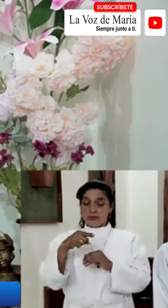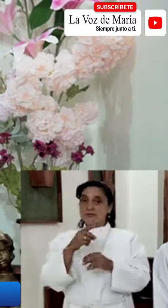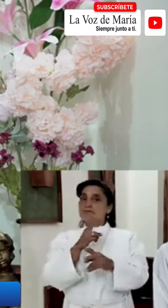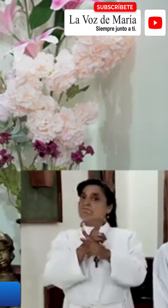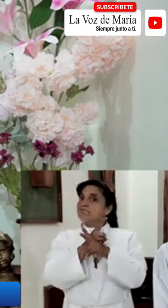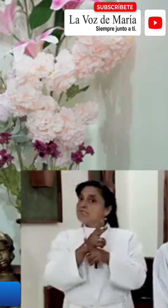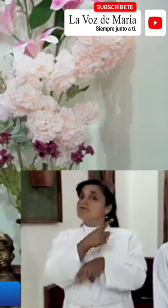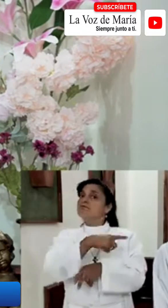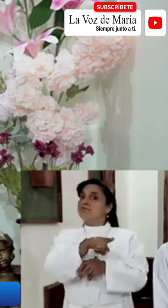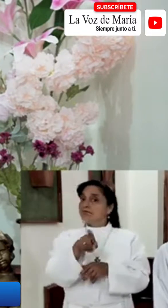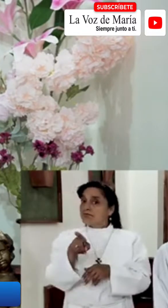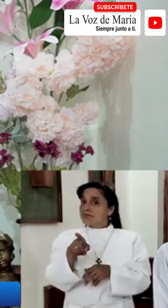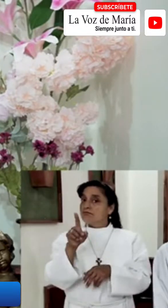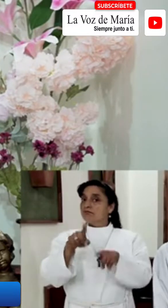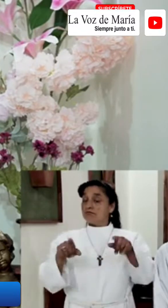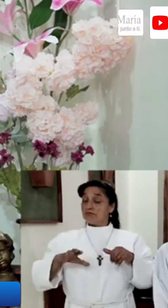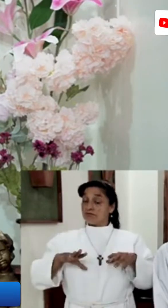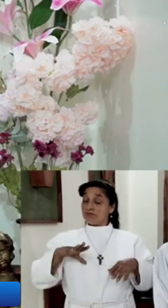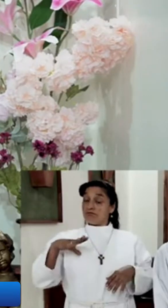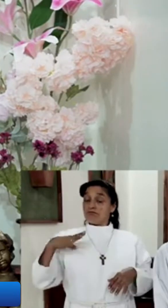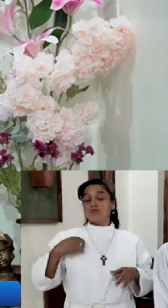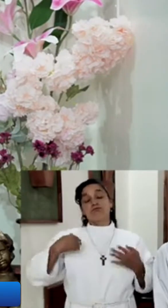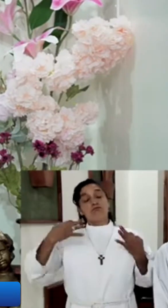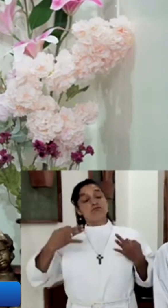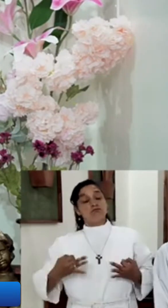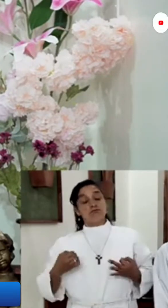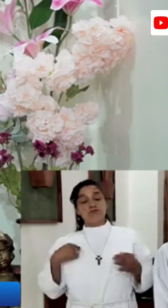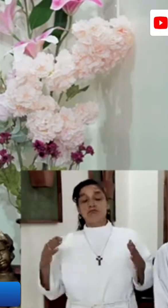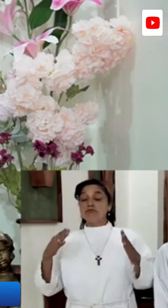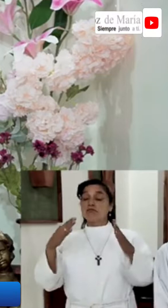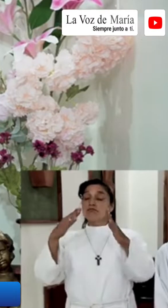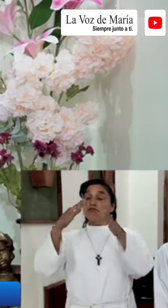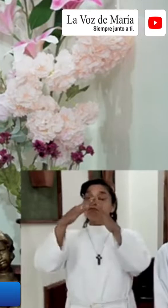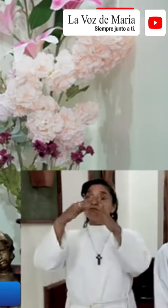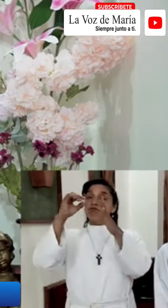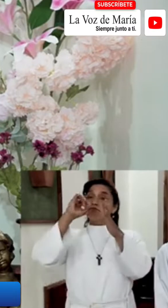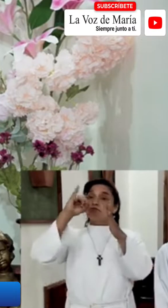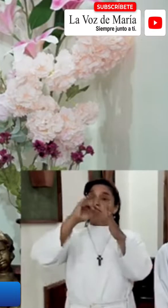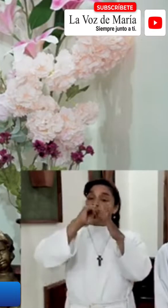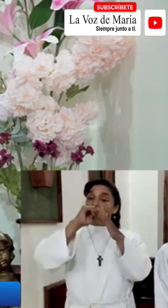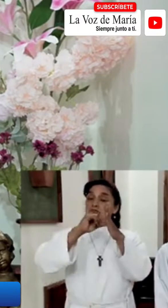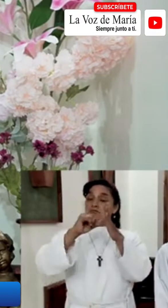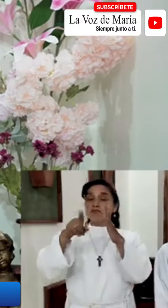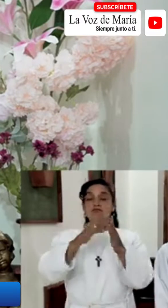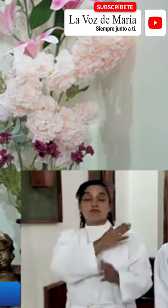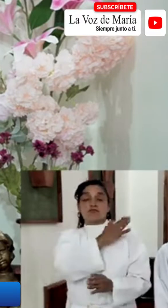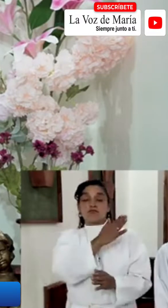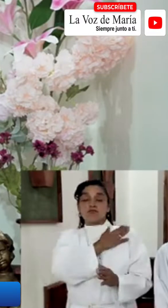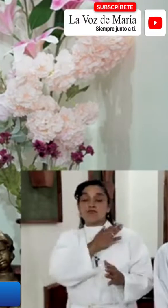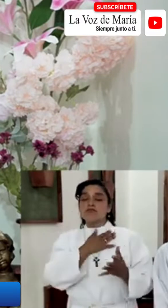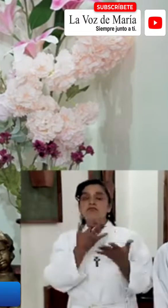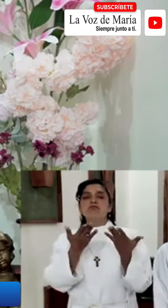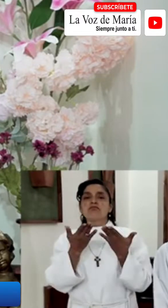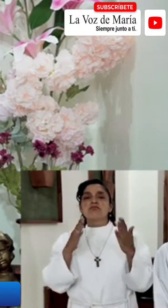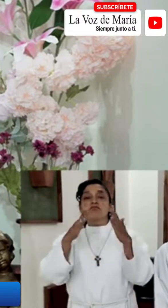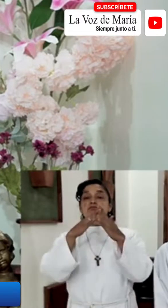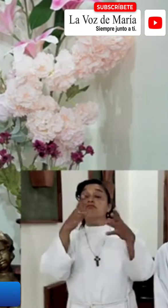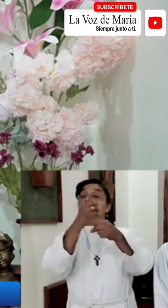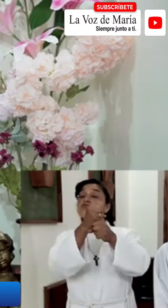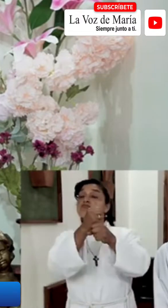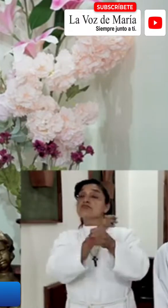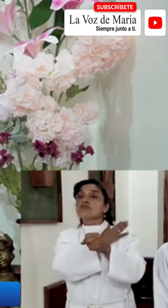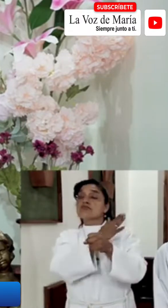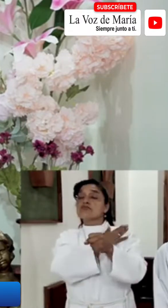de ustedes, los que se sienten seguros en Sion y los que ponen su confianza en el monte sagrado